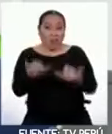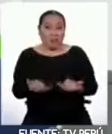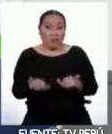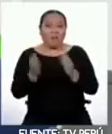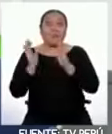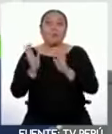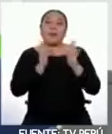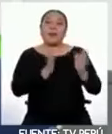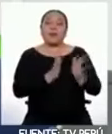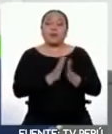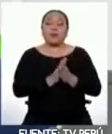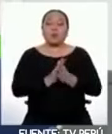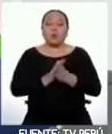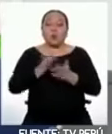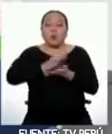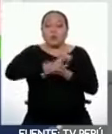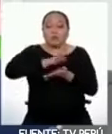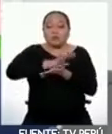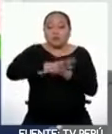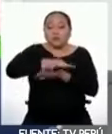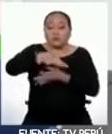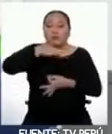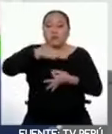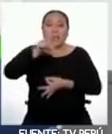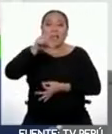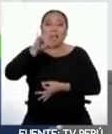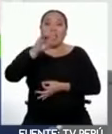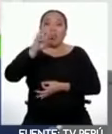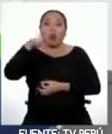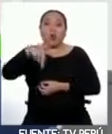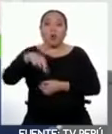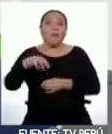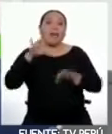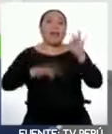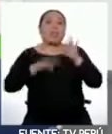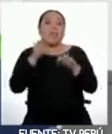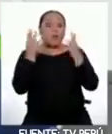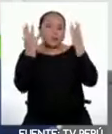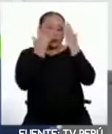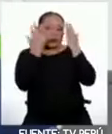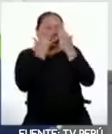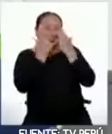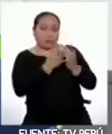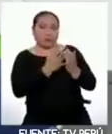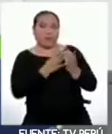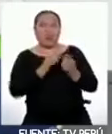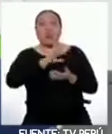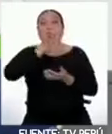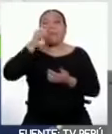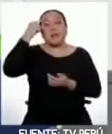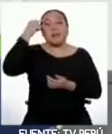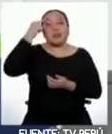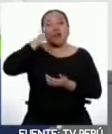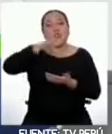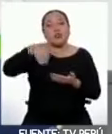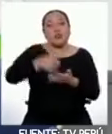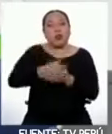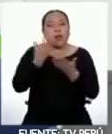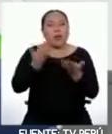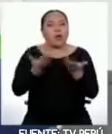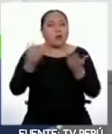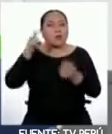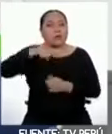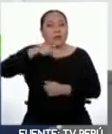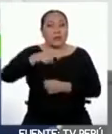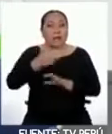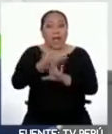un libreto o guión teatral para teatro de sombras, considerando todos los elementos que debemos tener en cuenta. Pero